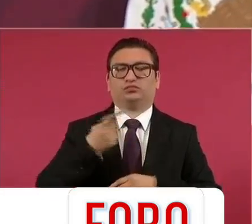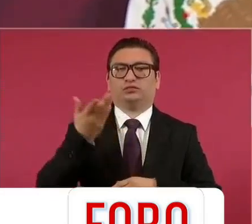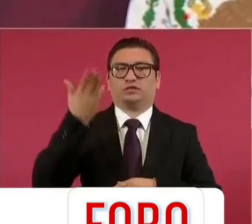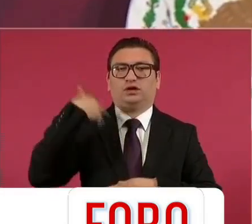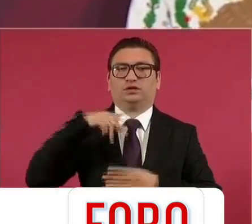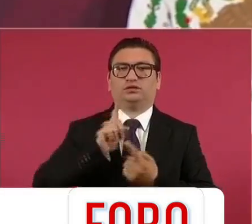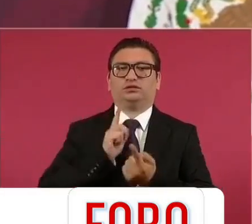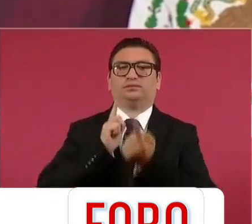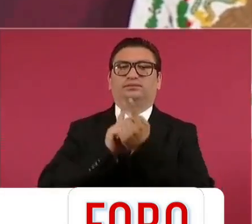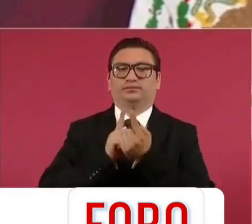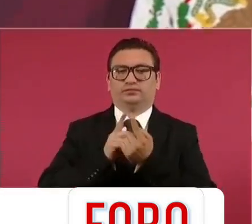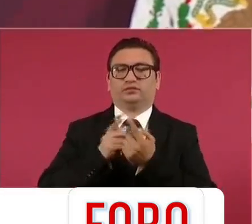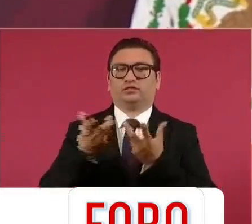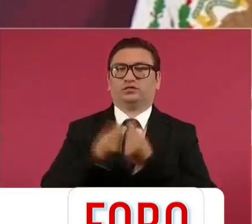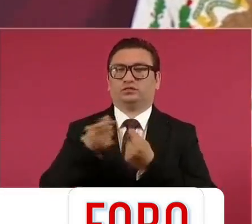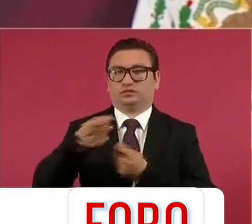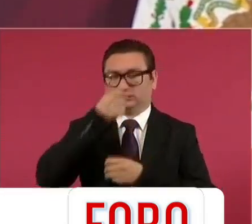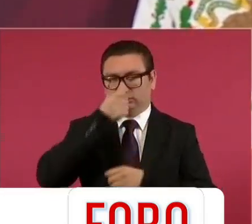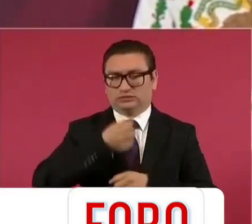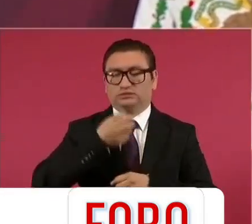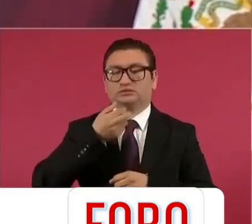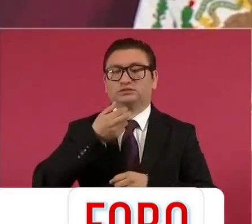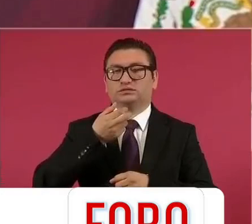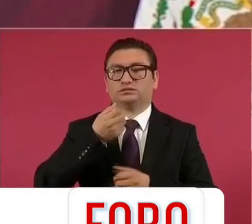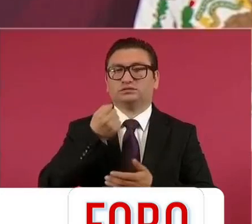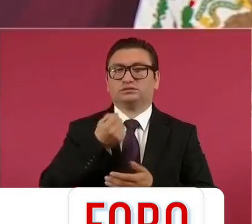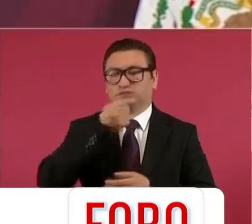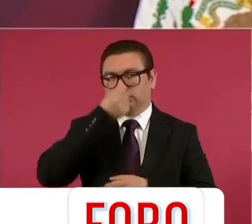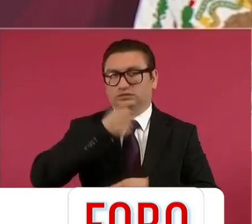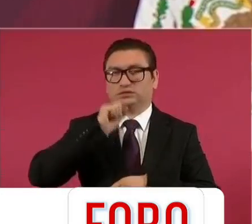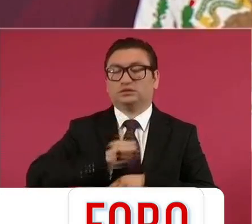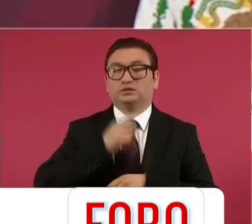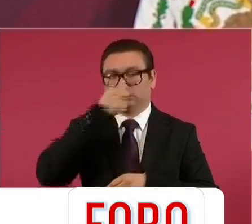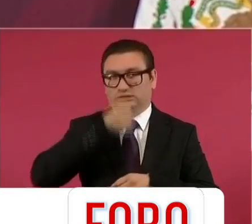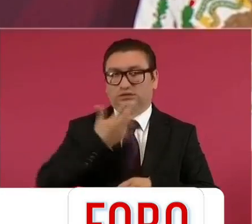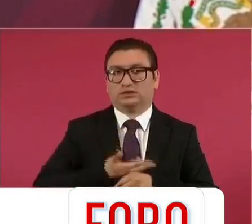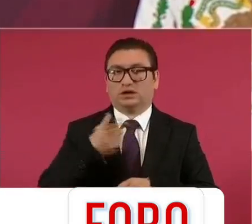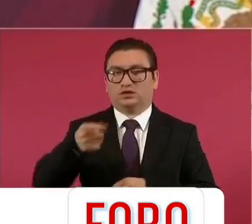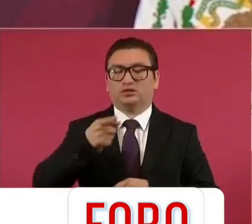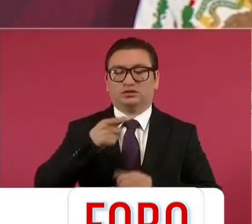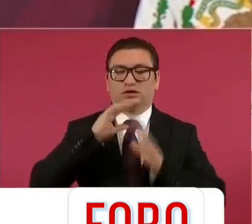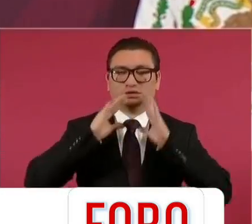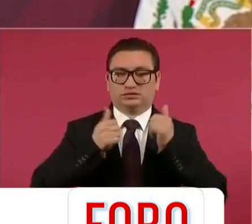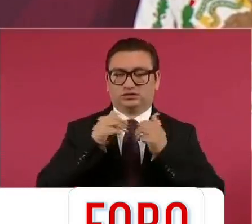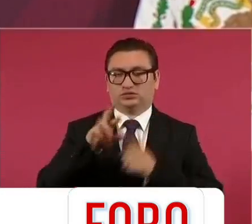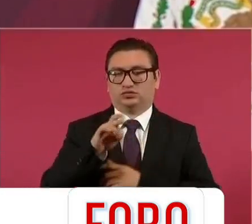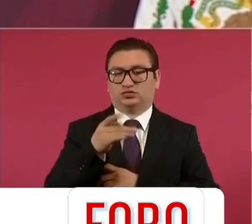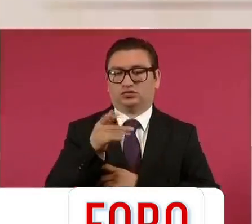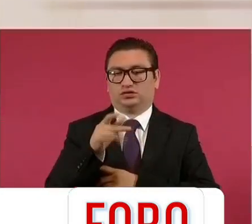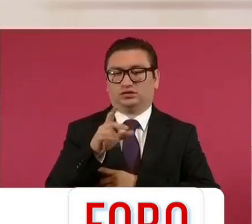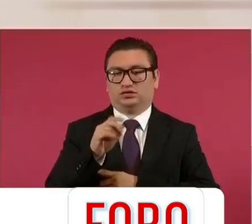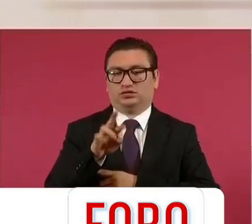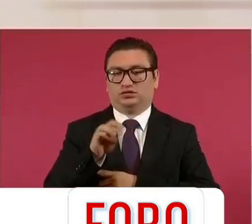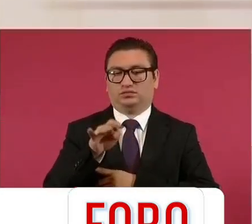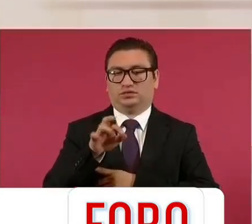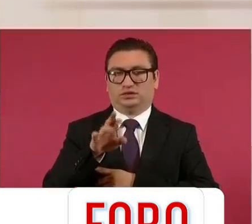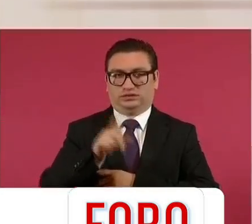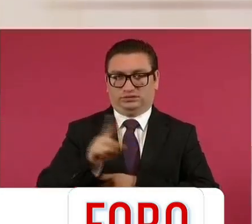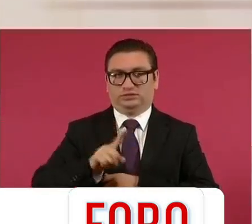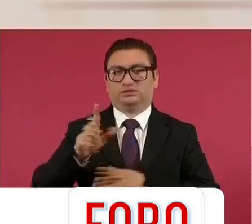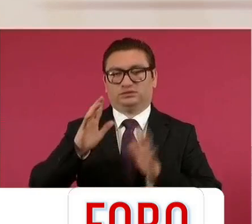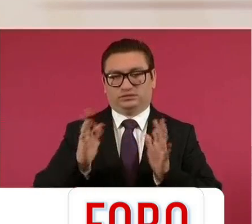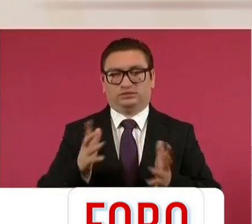encuentro que tuvo con el secretario de Hacienda con Rogelio Ramírez